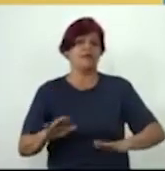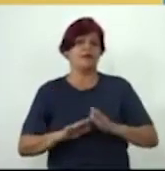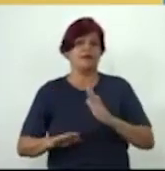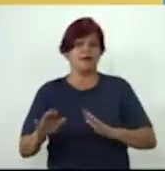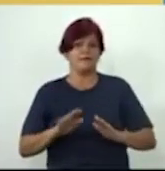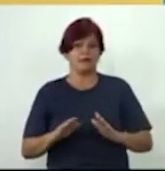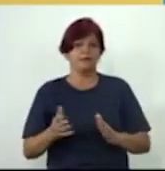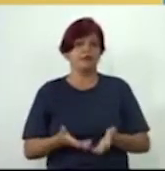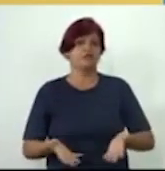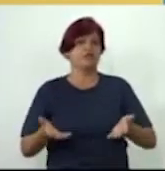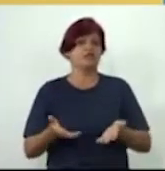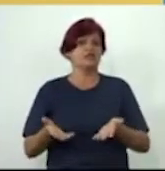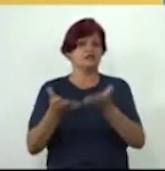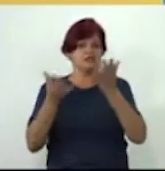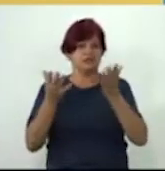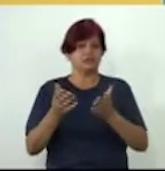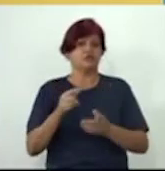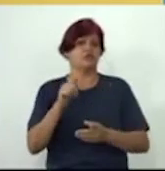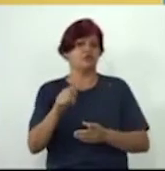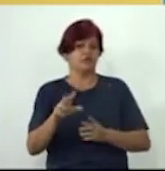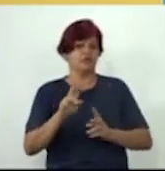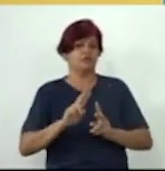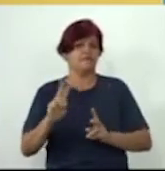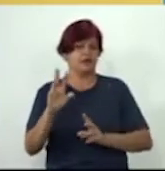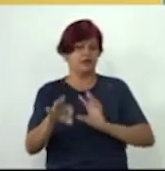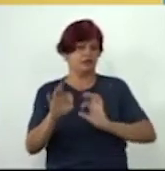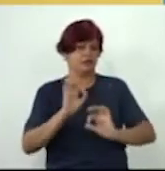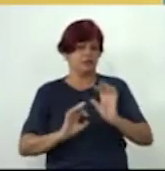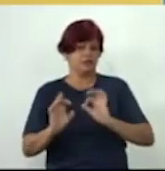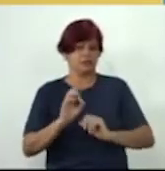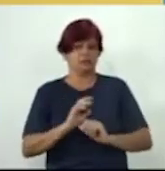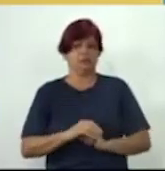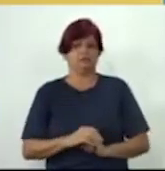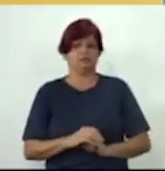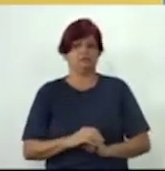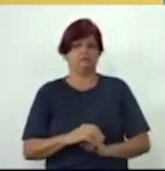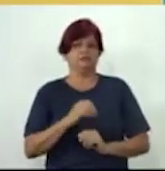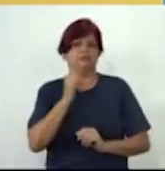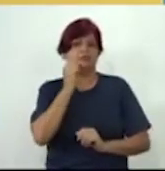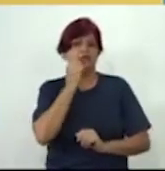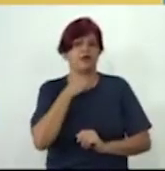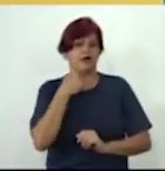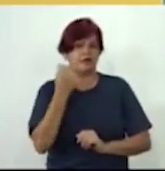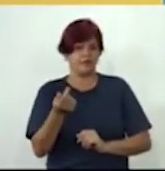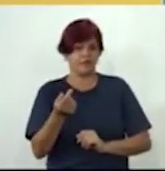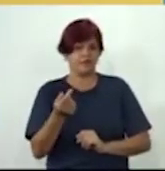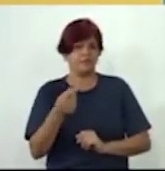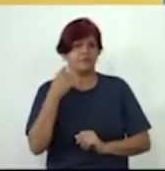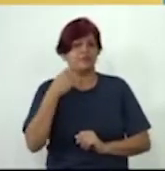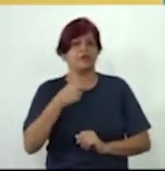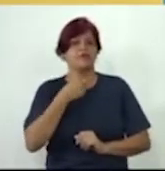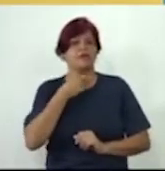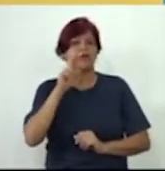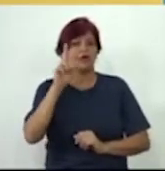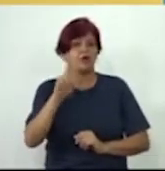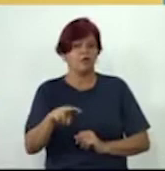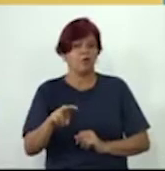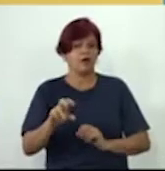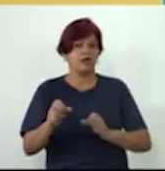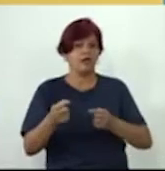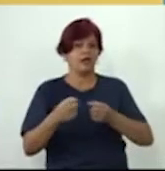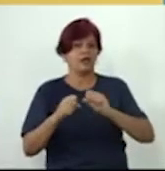en el desarrollo de la variante seleccionada. Además, también se debe evaluar el dominio de la